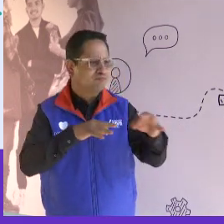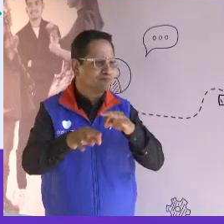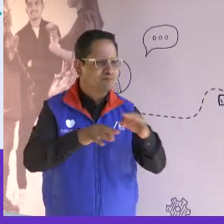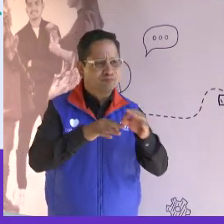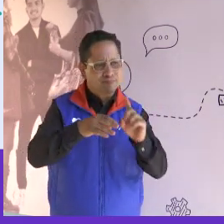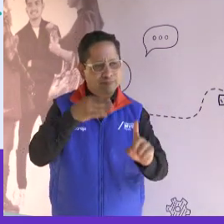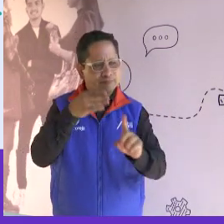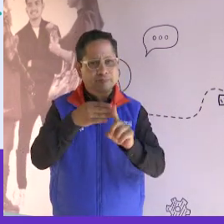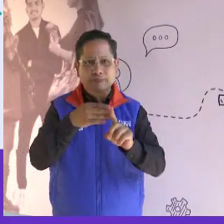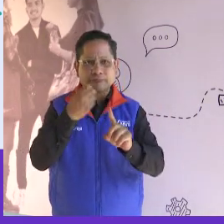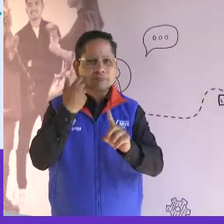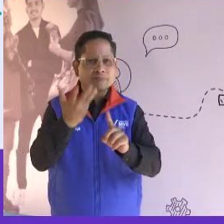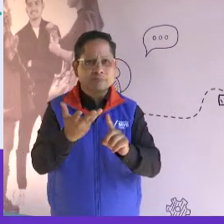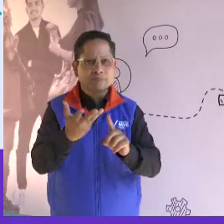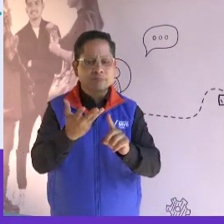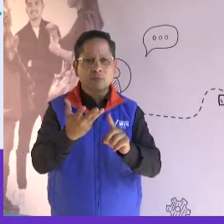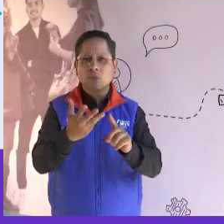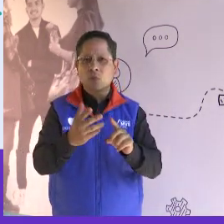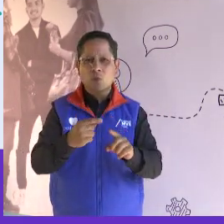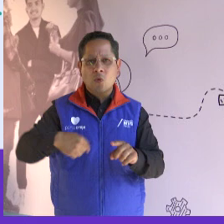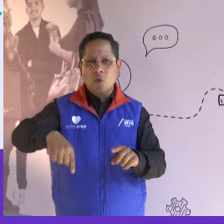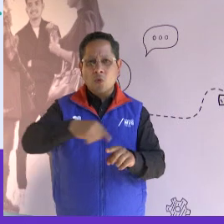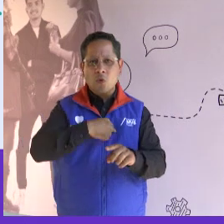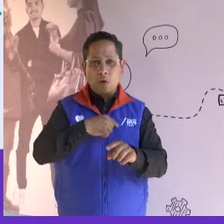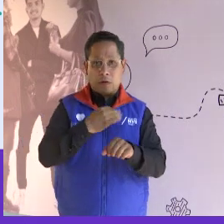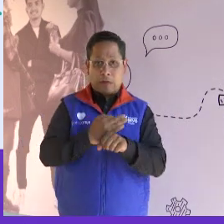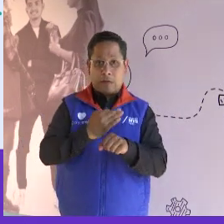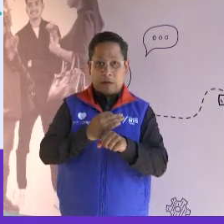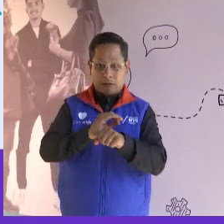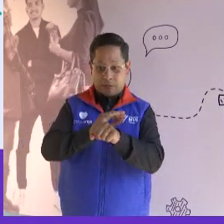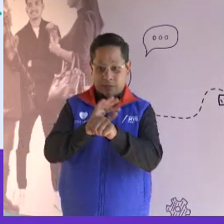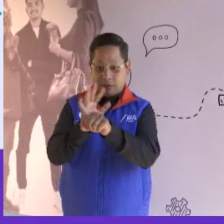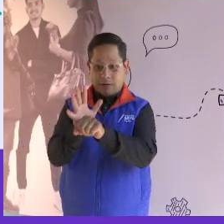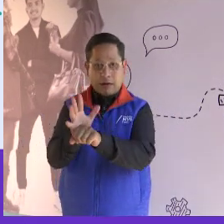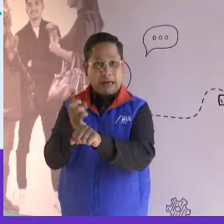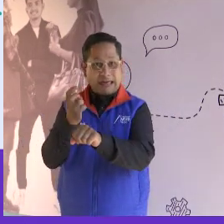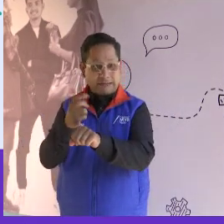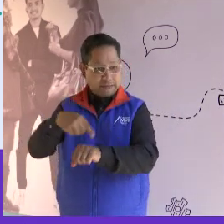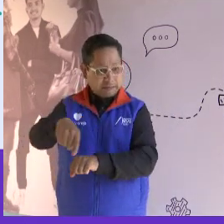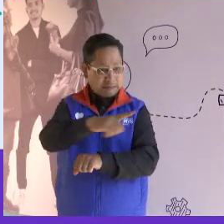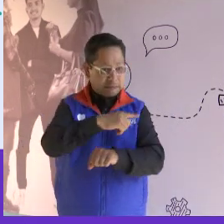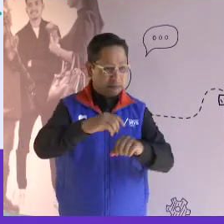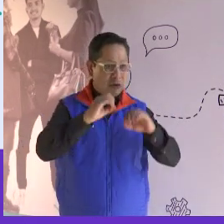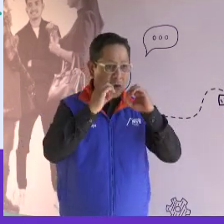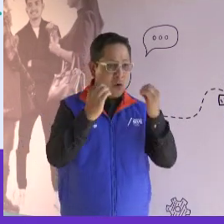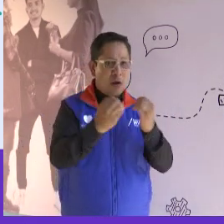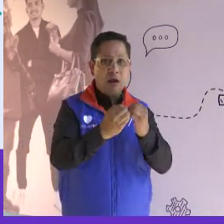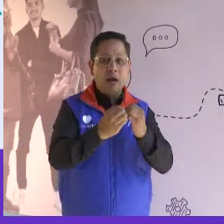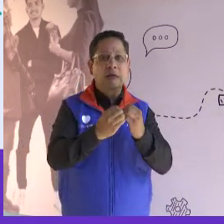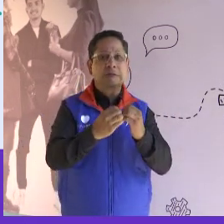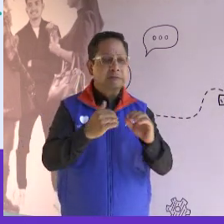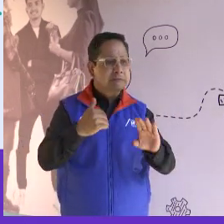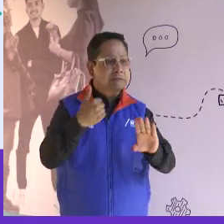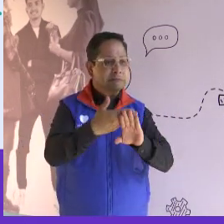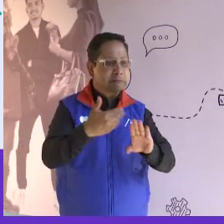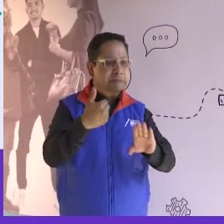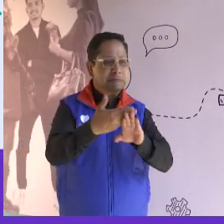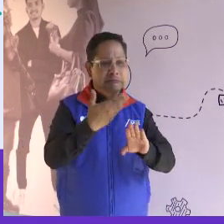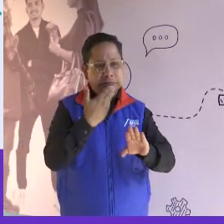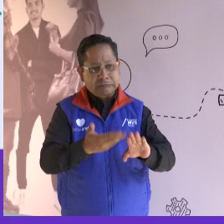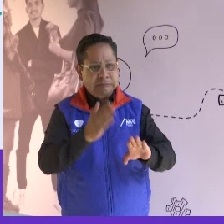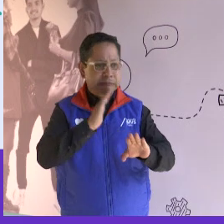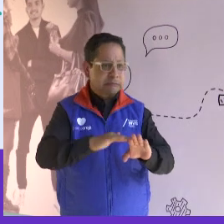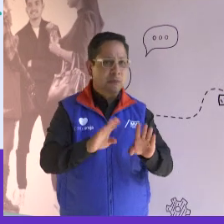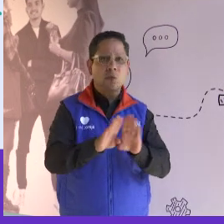nuestro interés principal era saber cómo afectó la pandemia a las organizaciones y qué podemos hacer para ayudarlas. Y cuando empezamos a